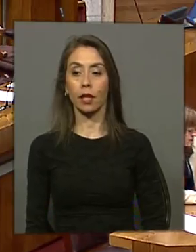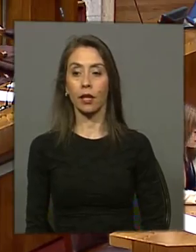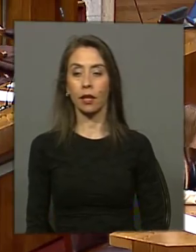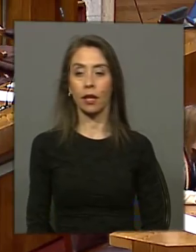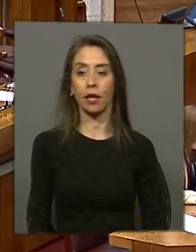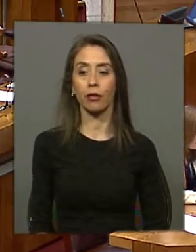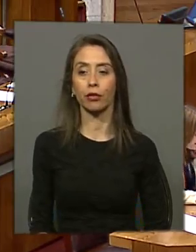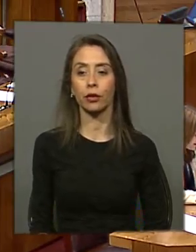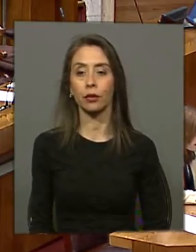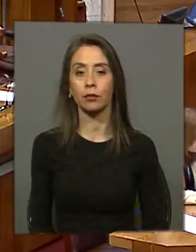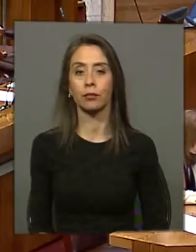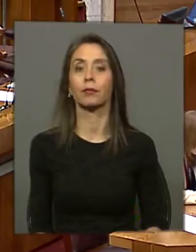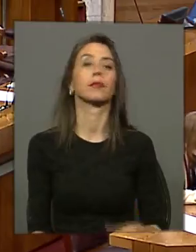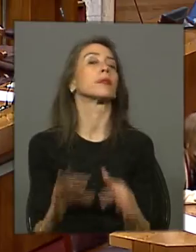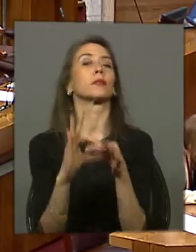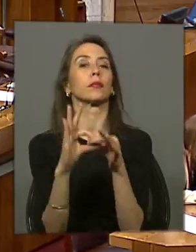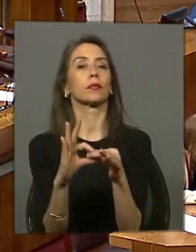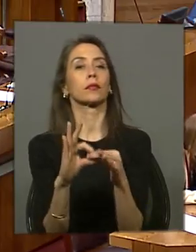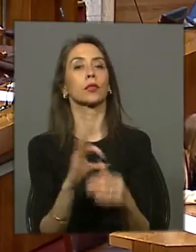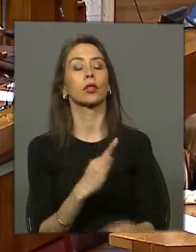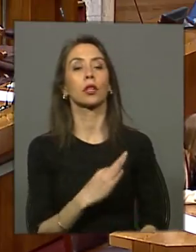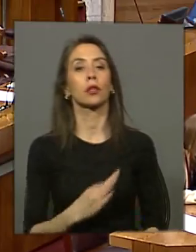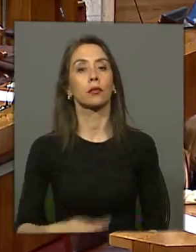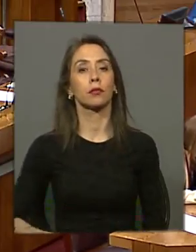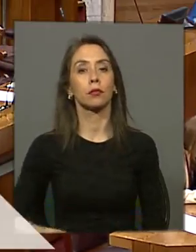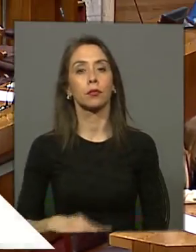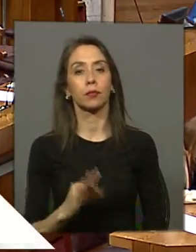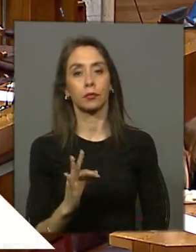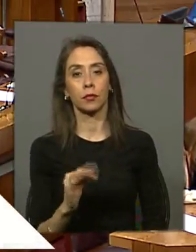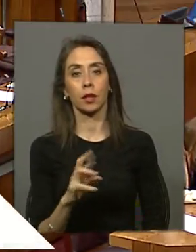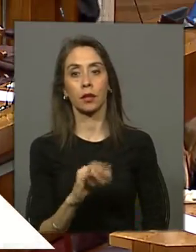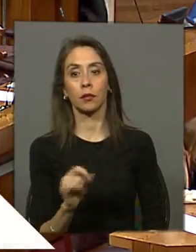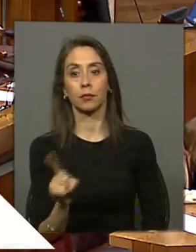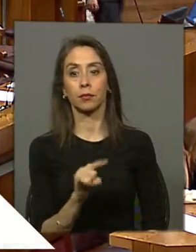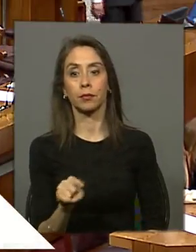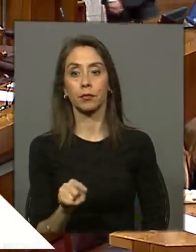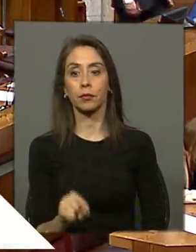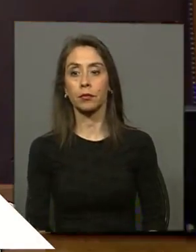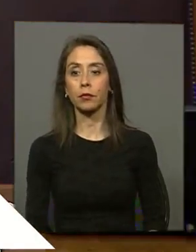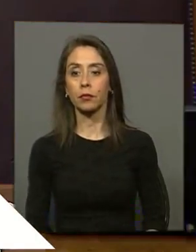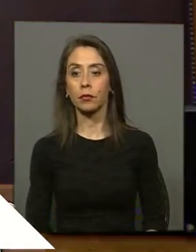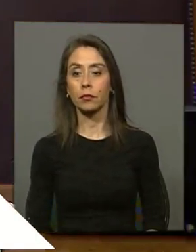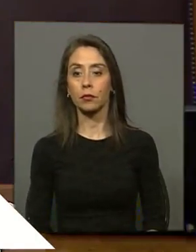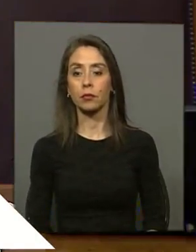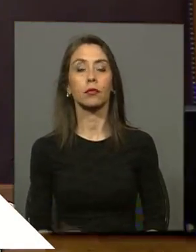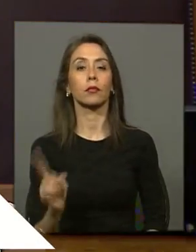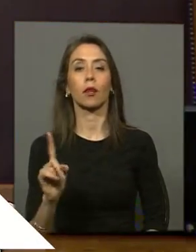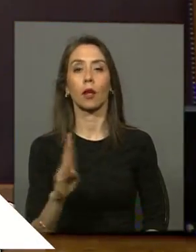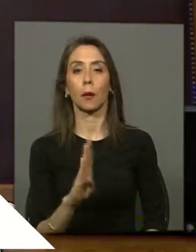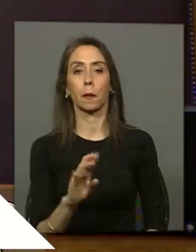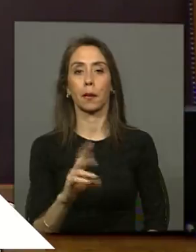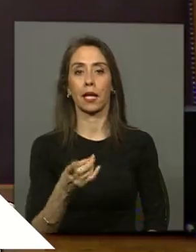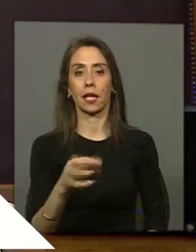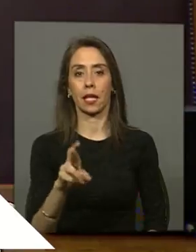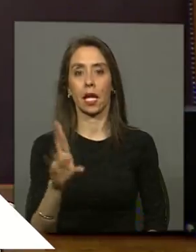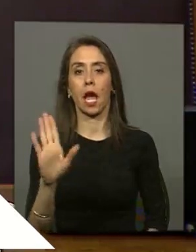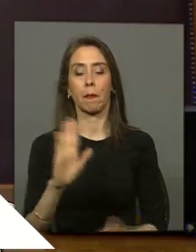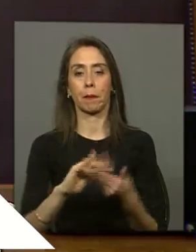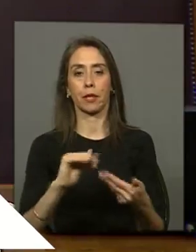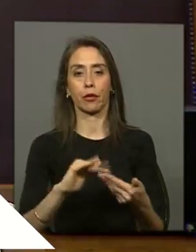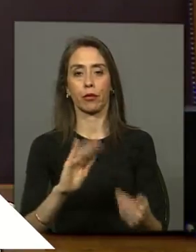Gracias, diputado Farías. Le ofrezco la palabra al diputado Edwards. No, no, no, Bernardo Berguer. Bernardo Berguer, perdón.